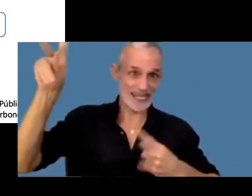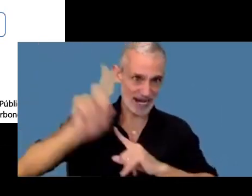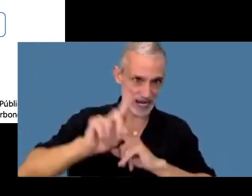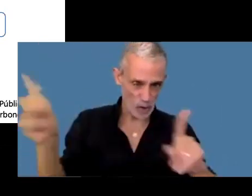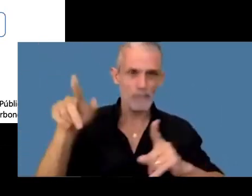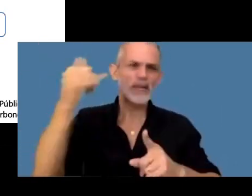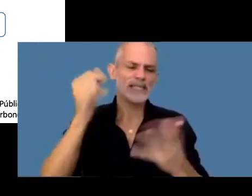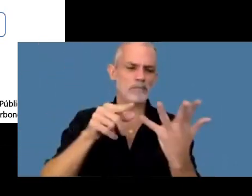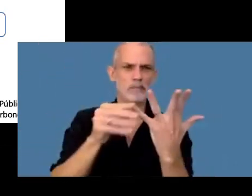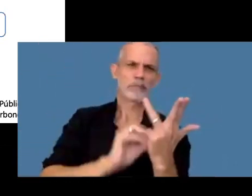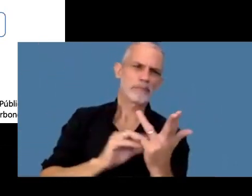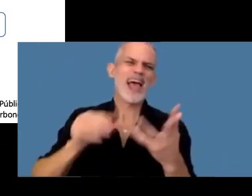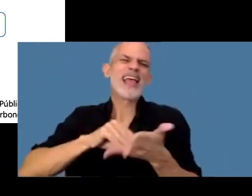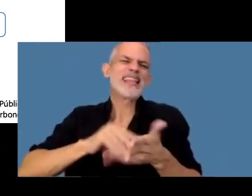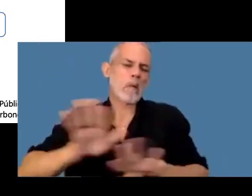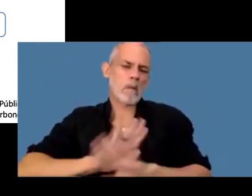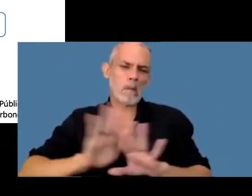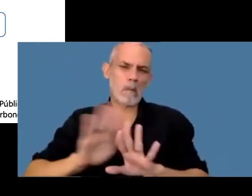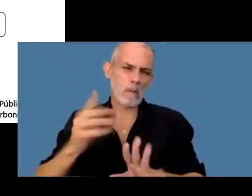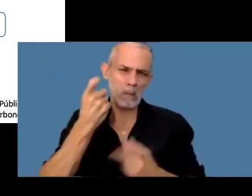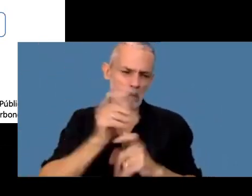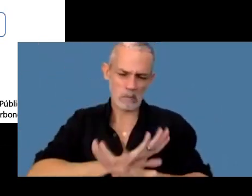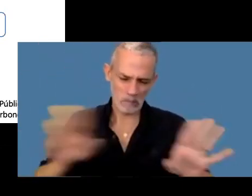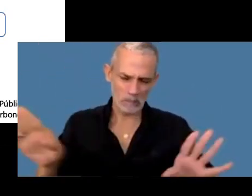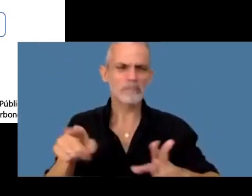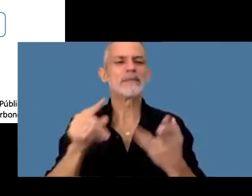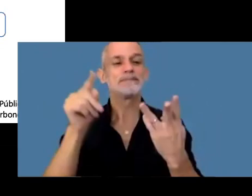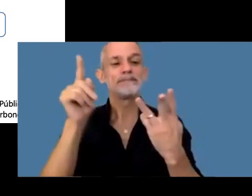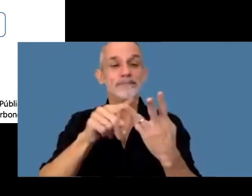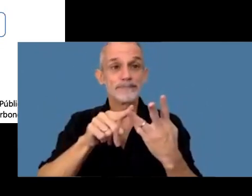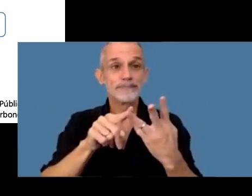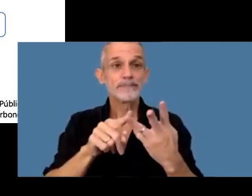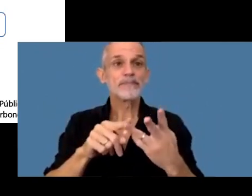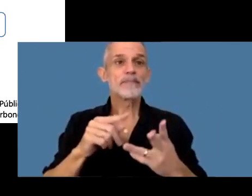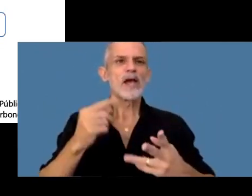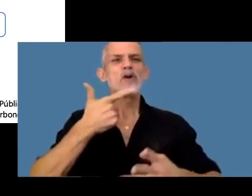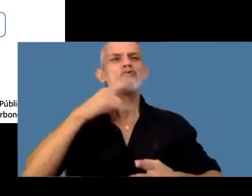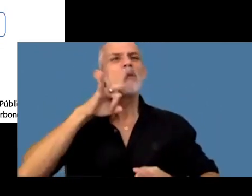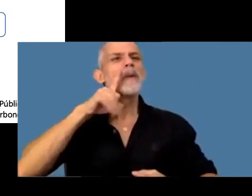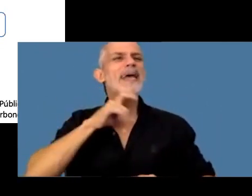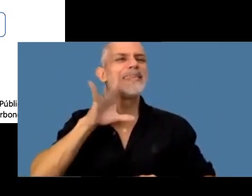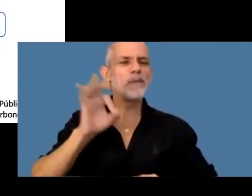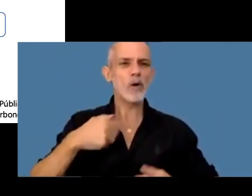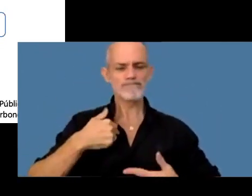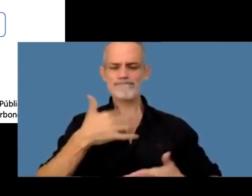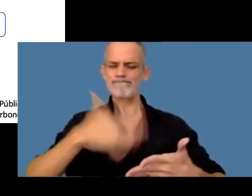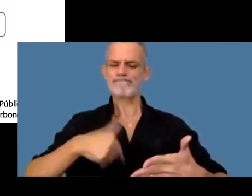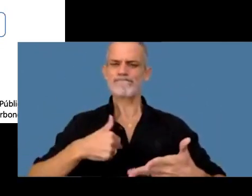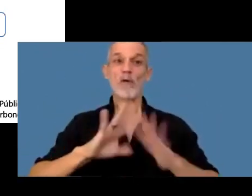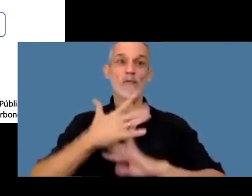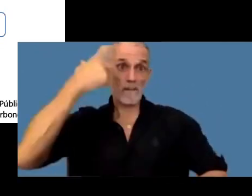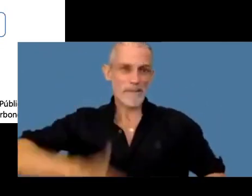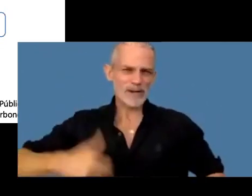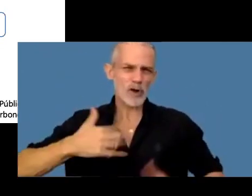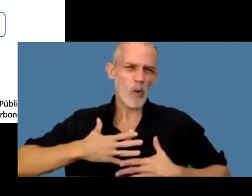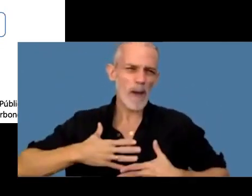el elemento territorial, no tenemos que hablar mucho más de eso. Pero el elemento subjetivo es importante. El título 2 abarca personas humanas, sucesiones